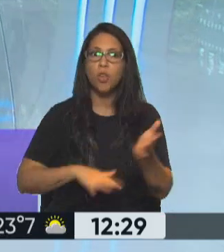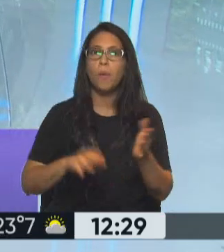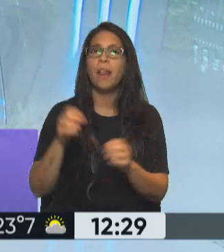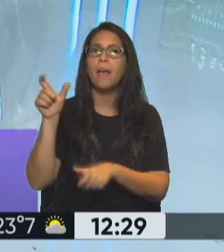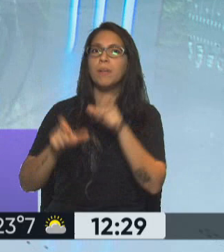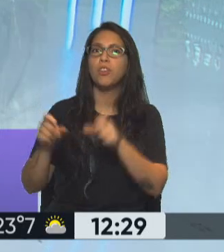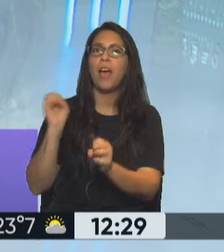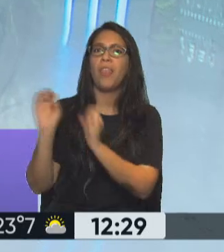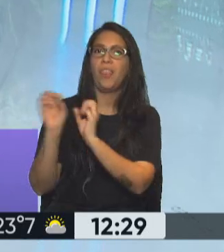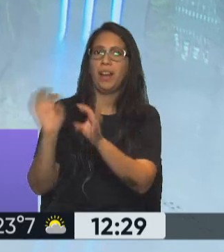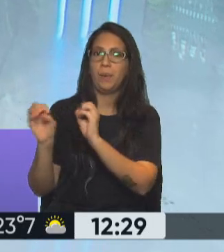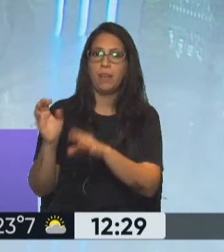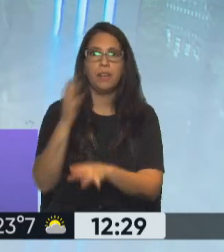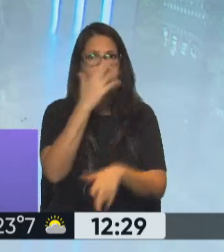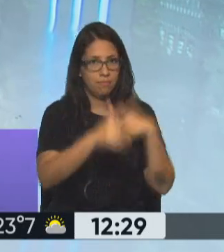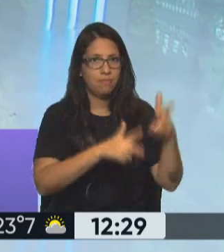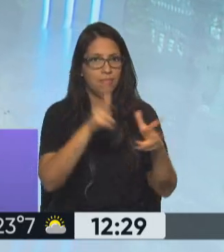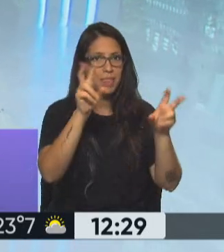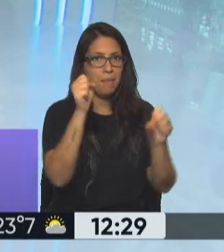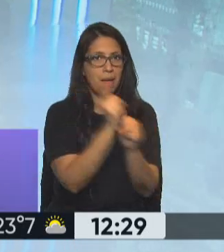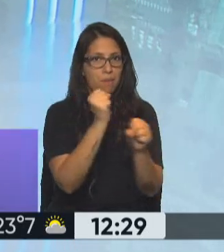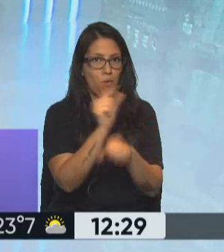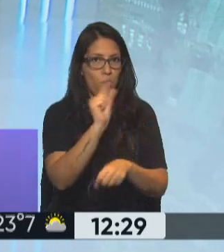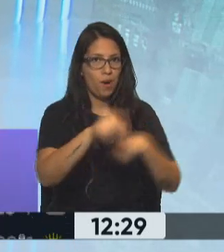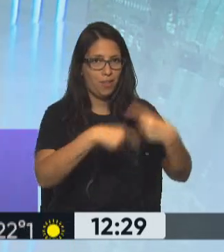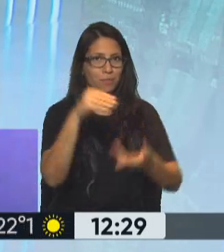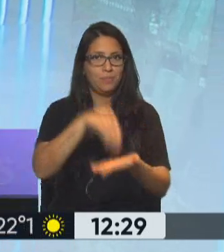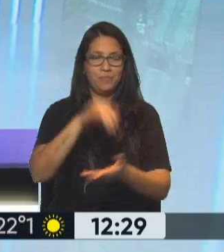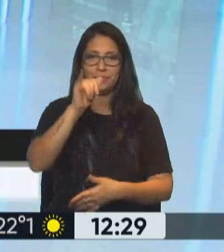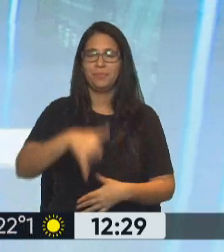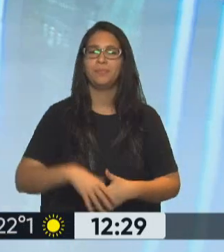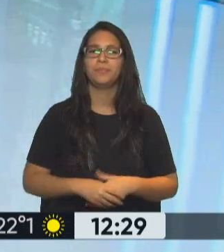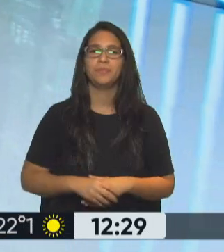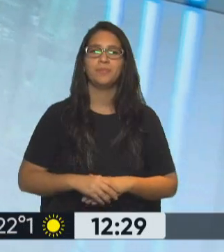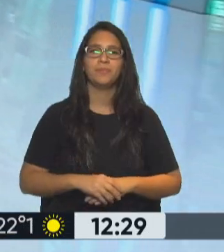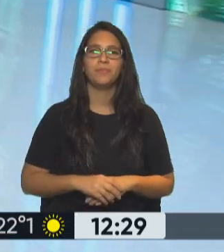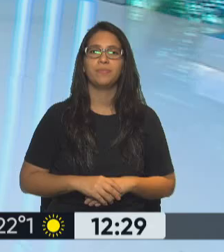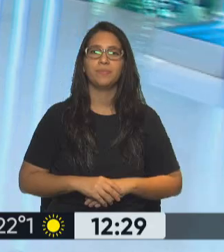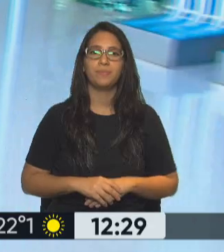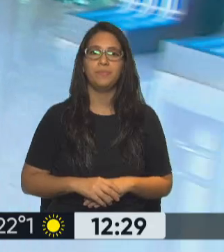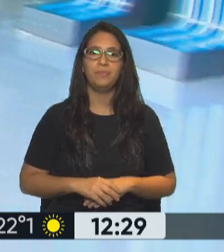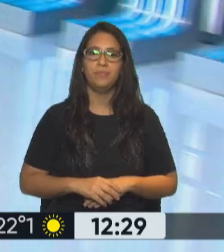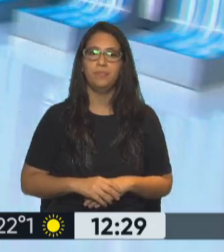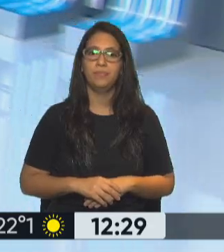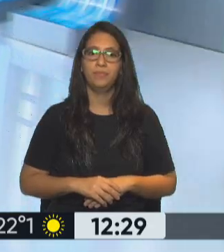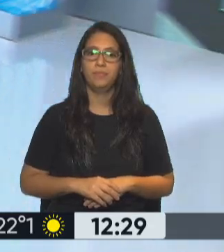porque hay novedades. Seguimos hablando de empleo en un ratito. Bien, claro, y tiene que ver con el empleo. Raúl de la Torre en esta segunda edición de Noticias. Ya seguimos, Rulo.